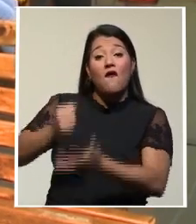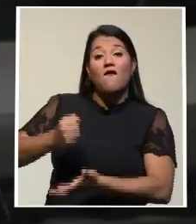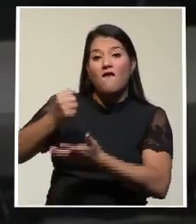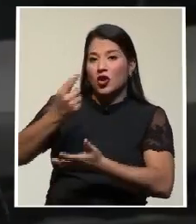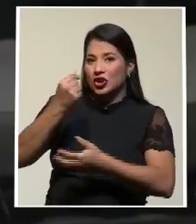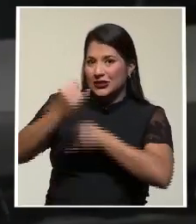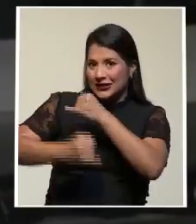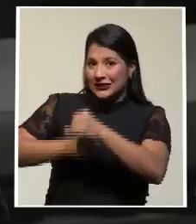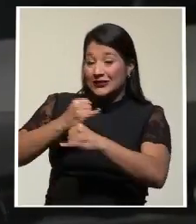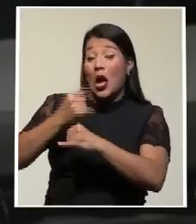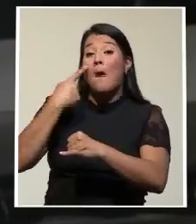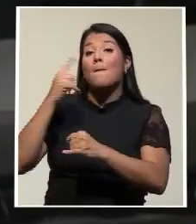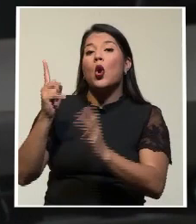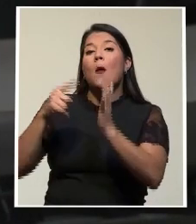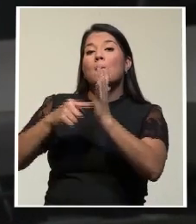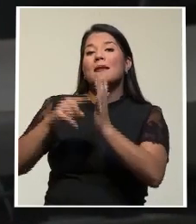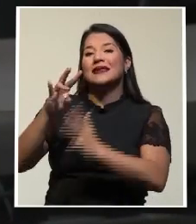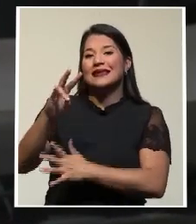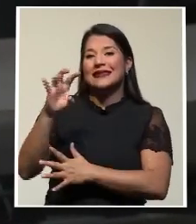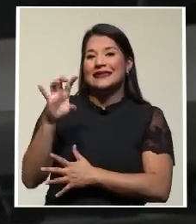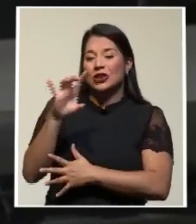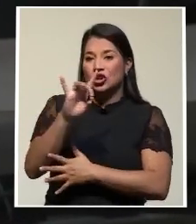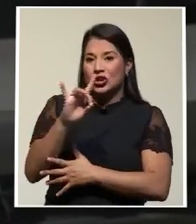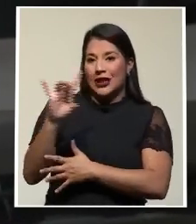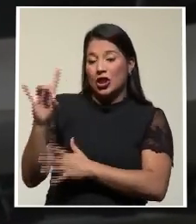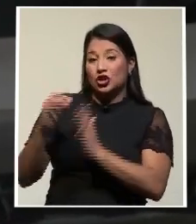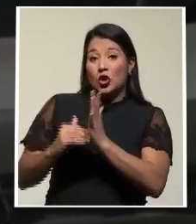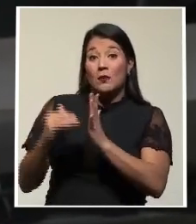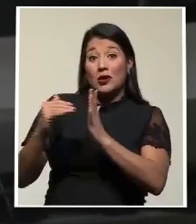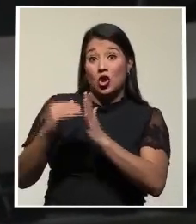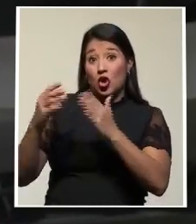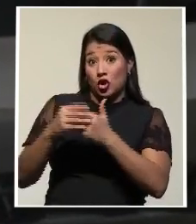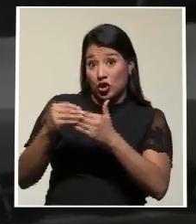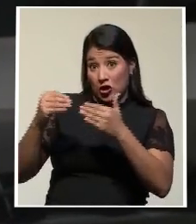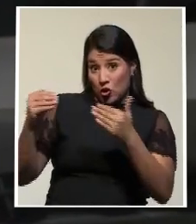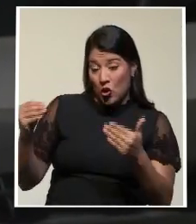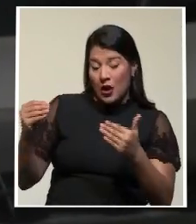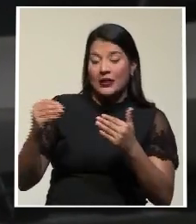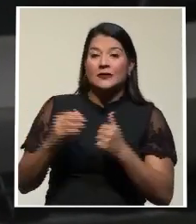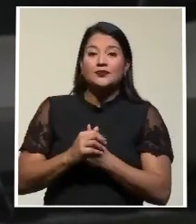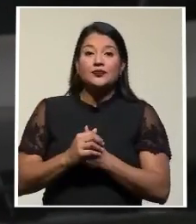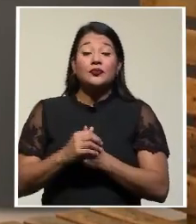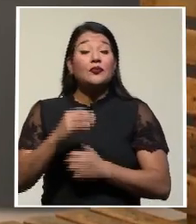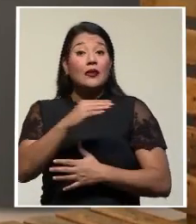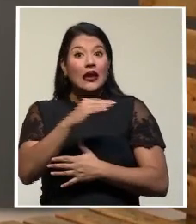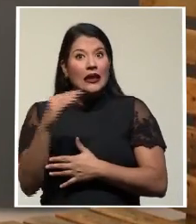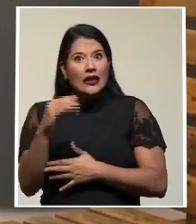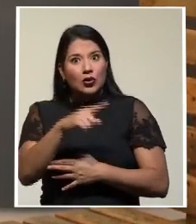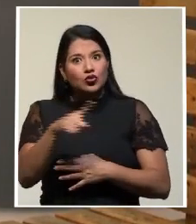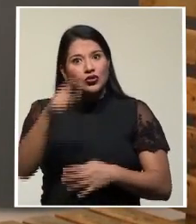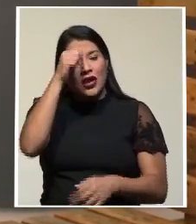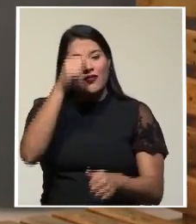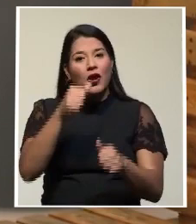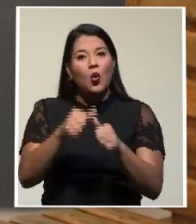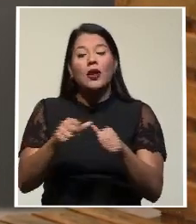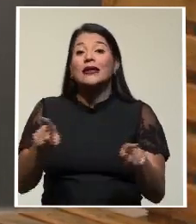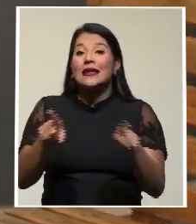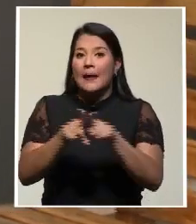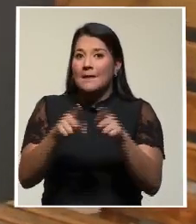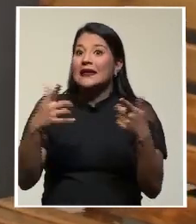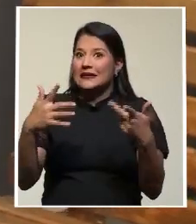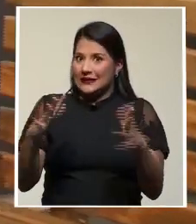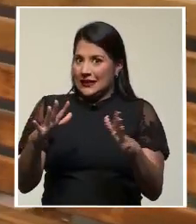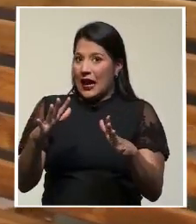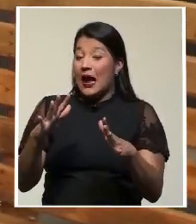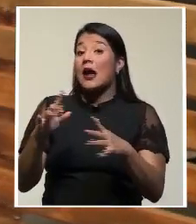dólares que está pidiendo Costa Rica a esta entidad internacional y que, bueno, recordemos también ya se dio el primer